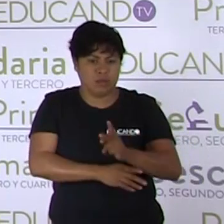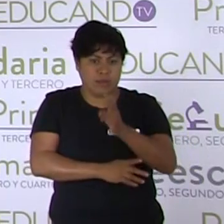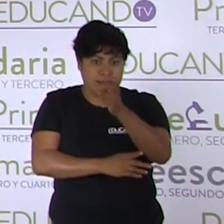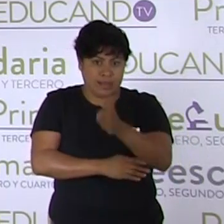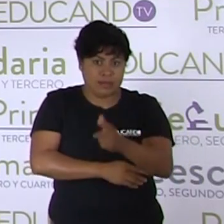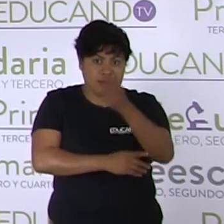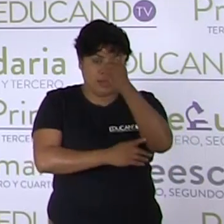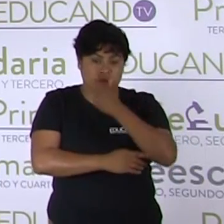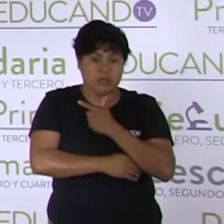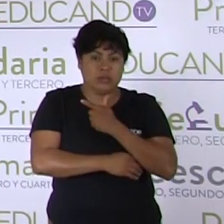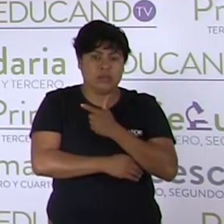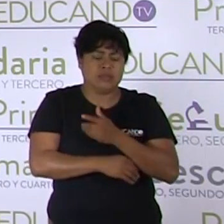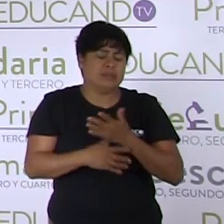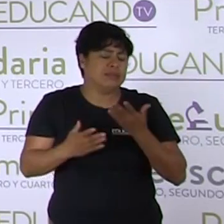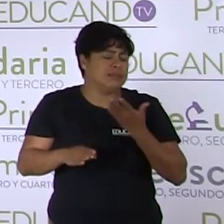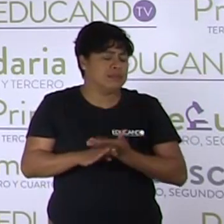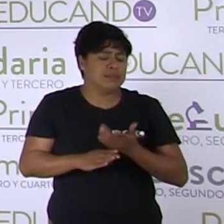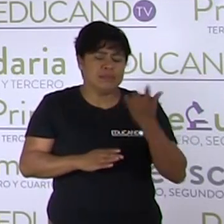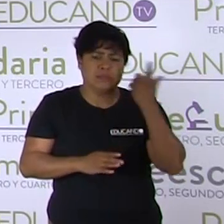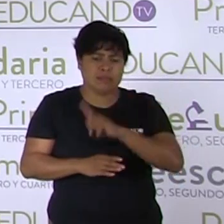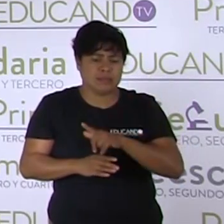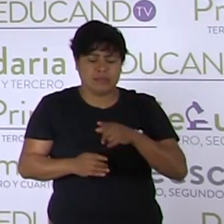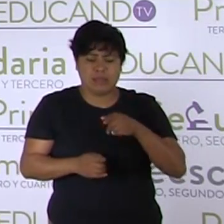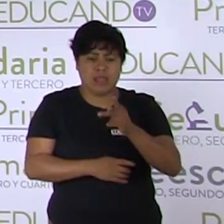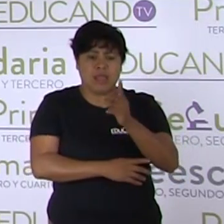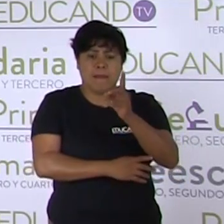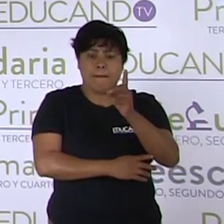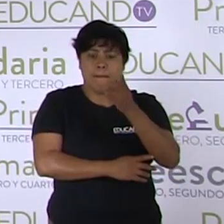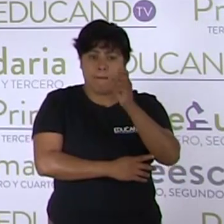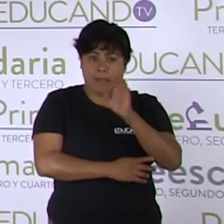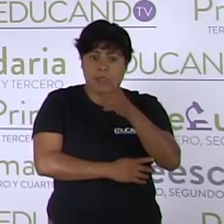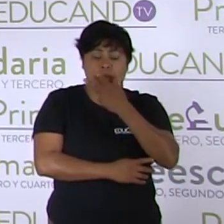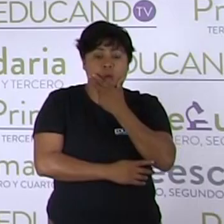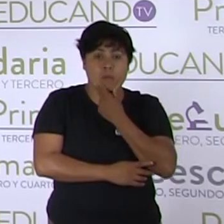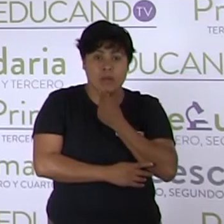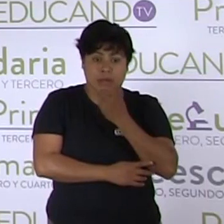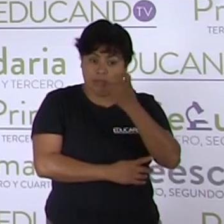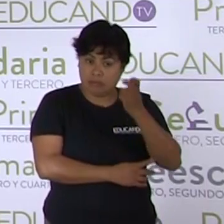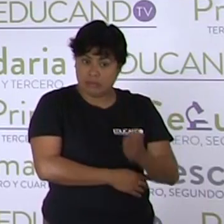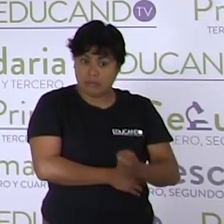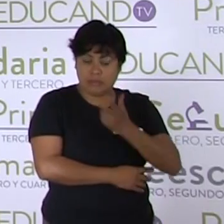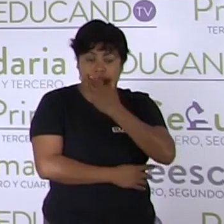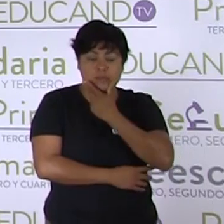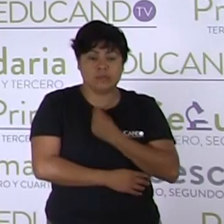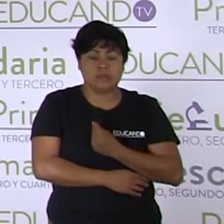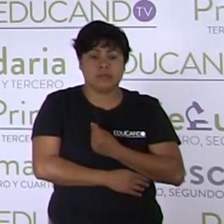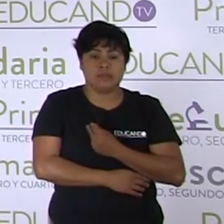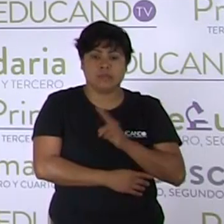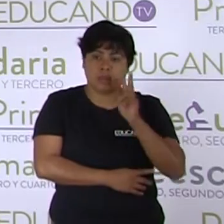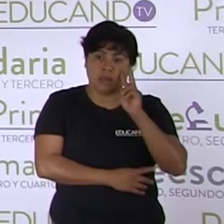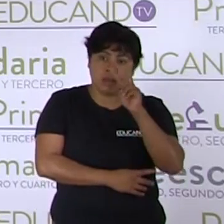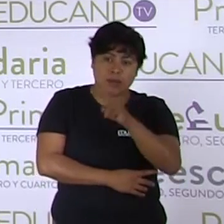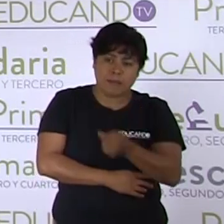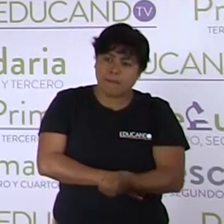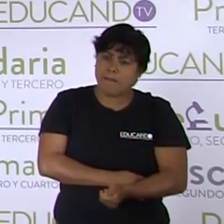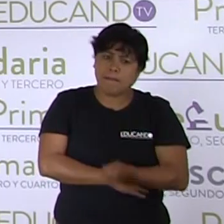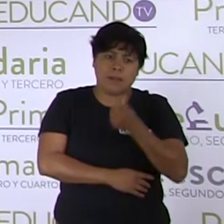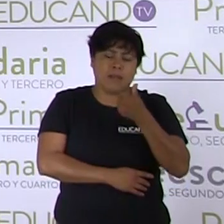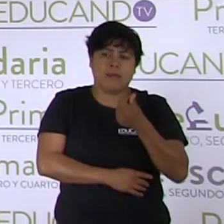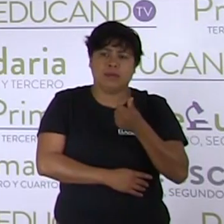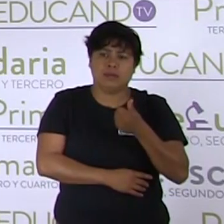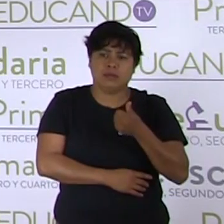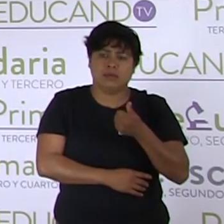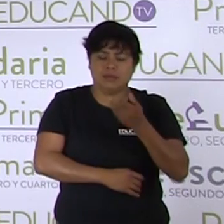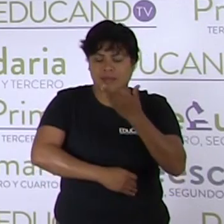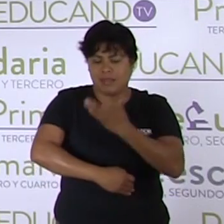noche empezó la desgracia del Primitivo. Primitivo Barragán la vio por primera vez en